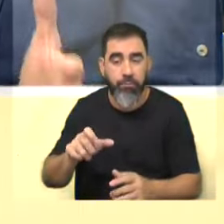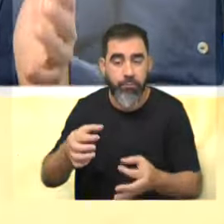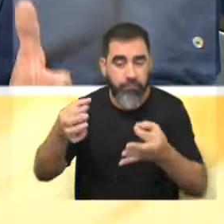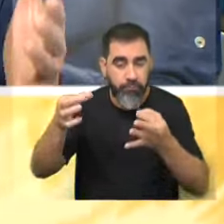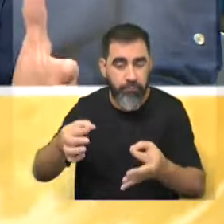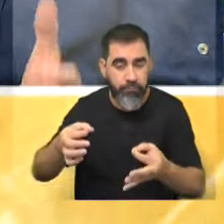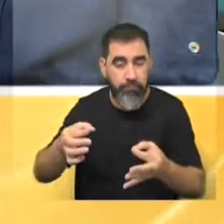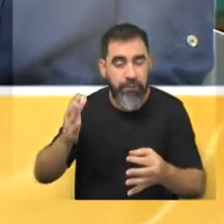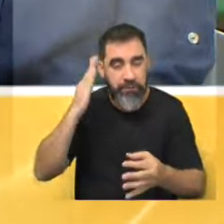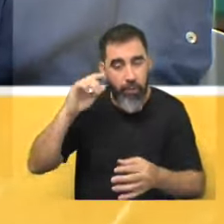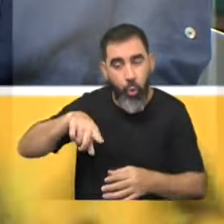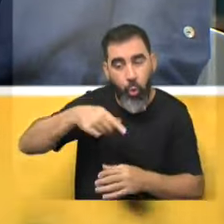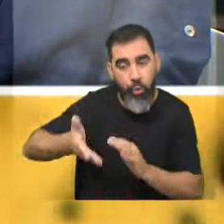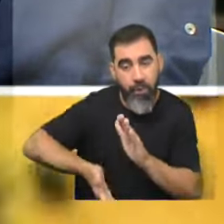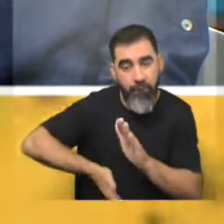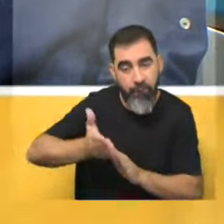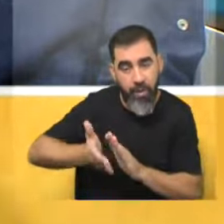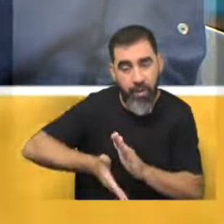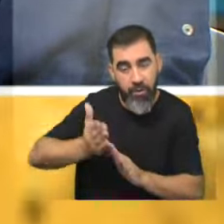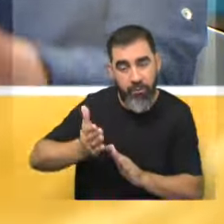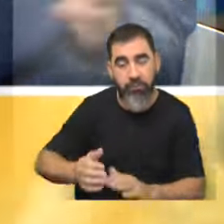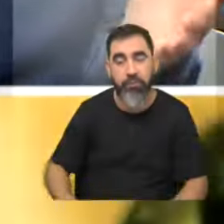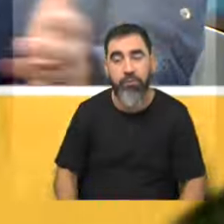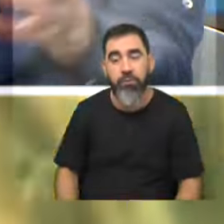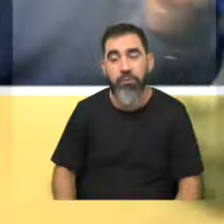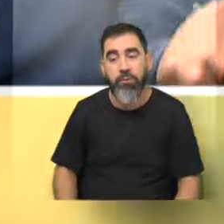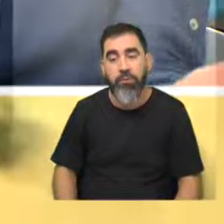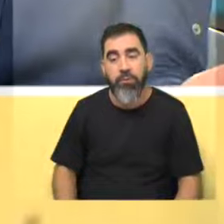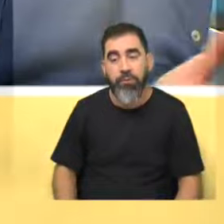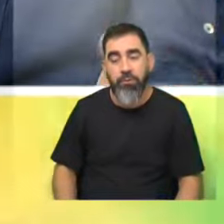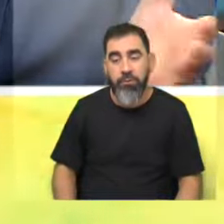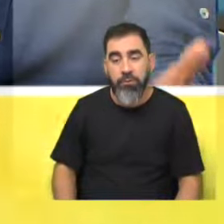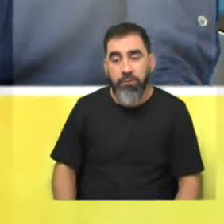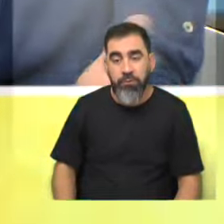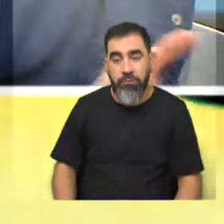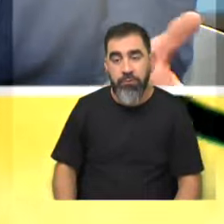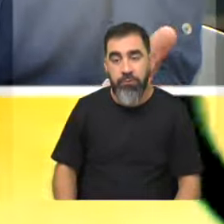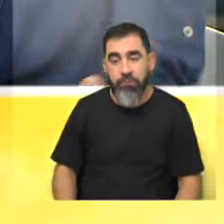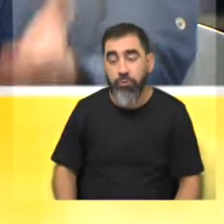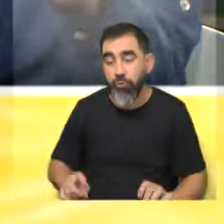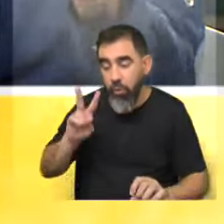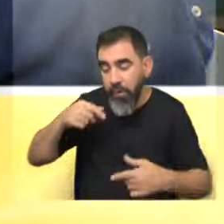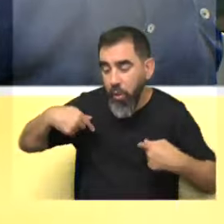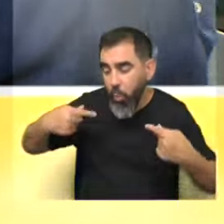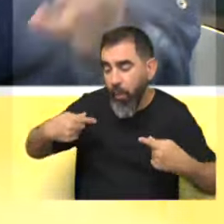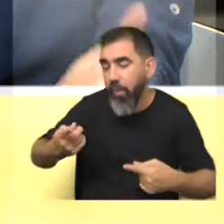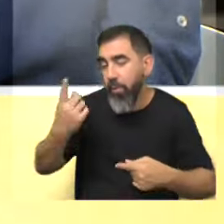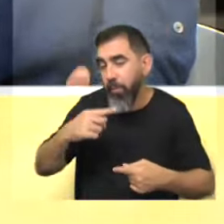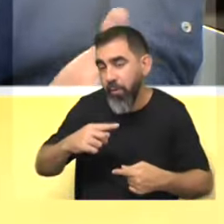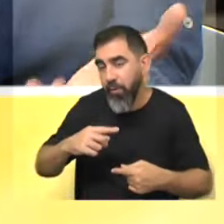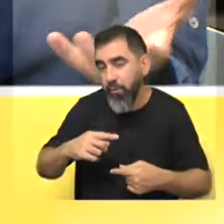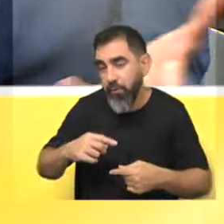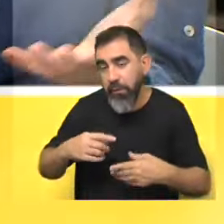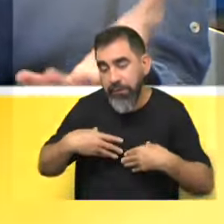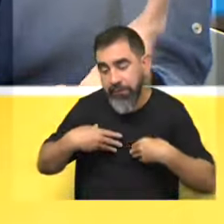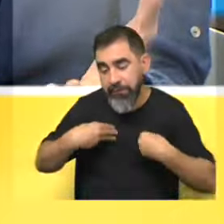claro, y saber para dónde ir. Eso claro. Es decir, uno de afuera no ve muchas partes móviles, básicamente son las ruedas nomás, pero después, juntar los sensores,